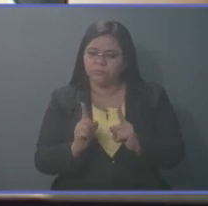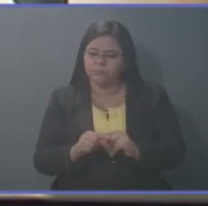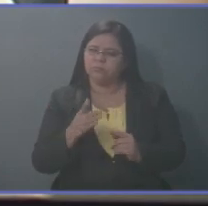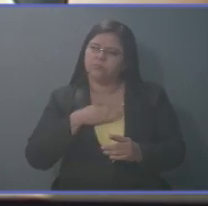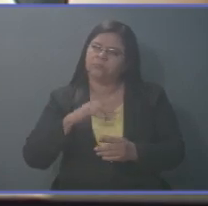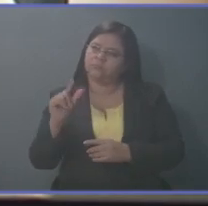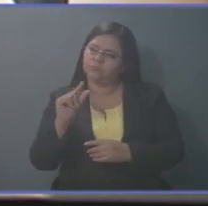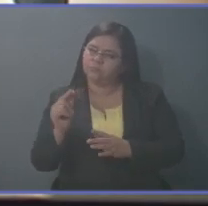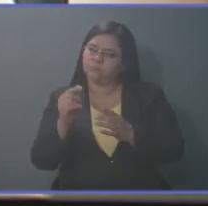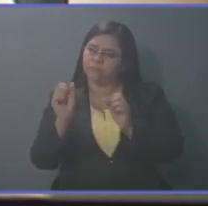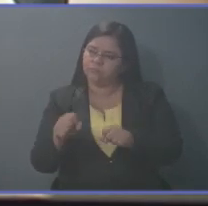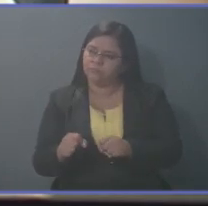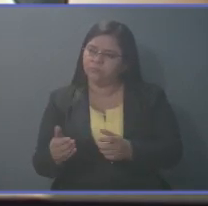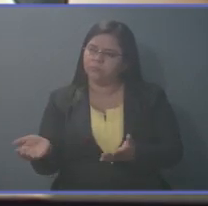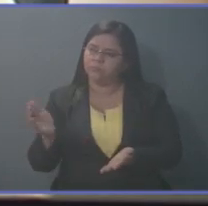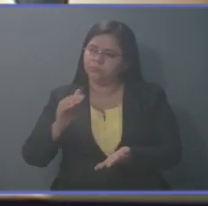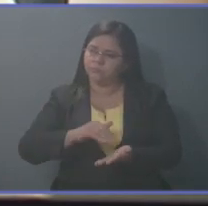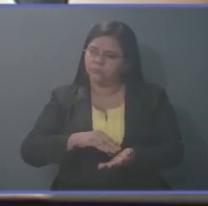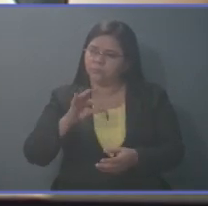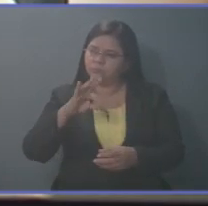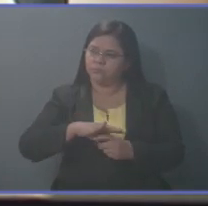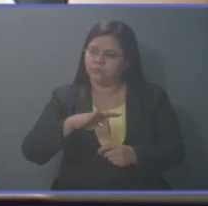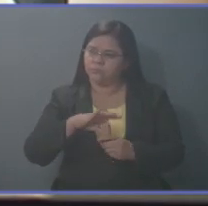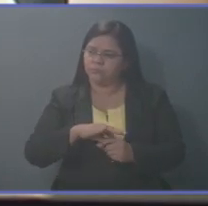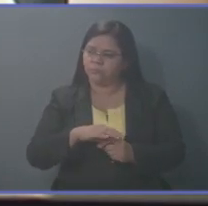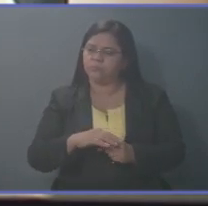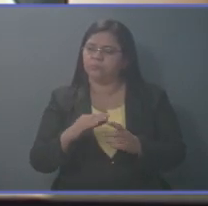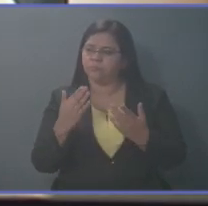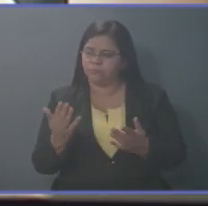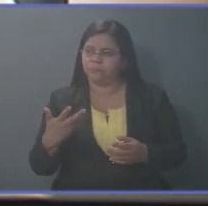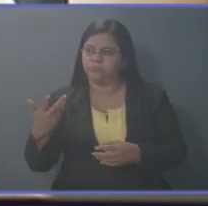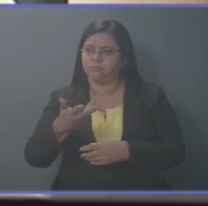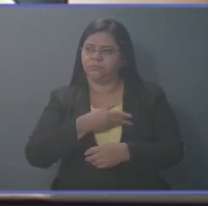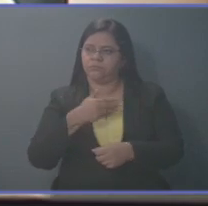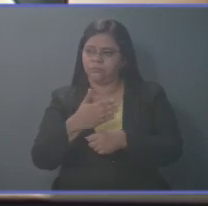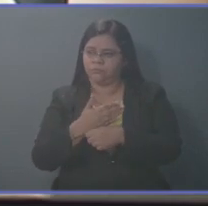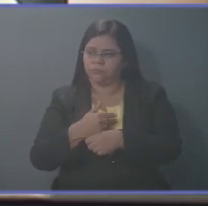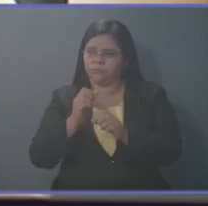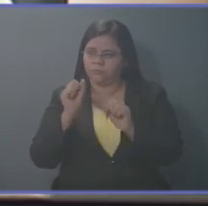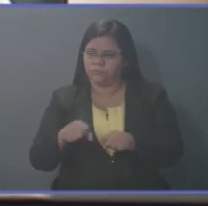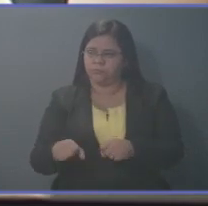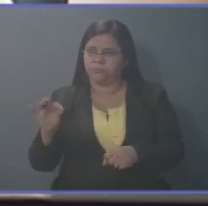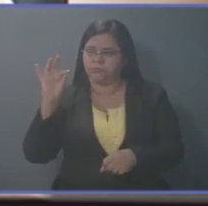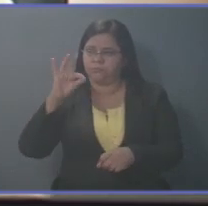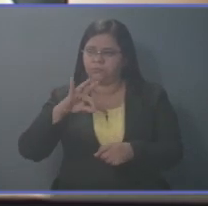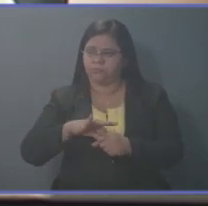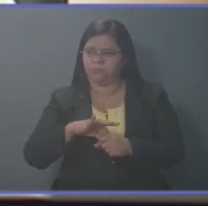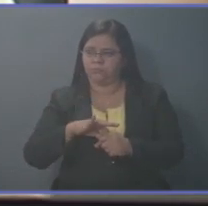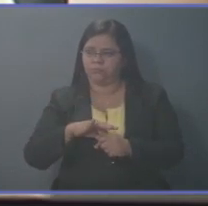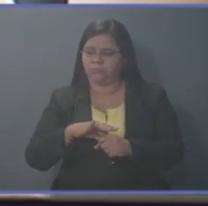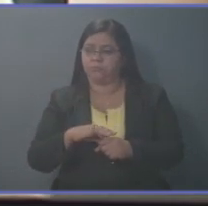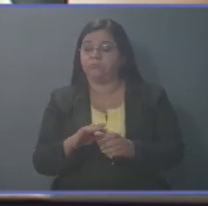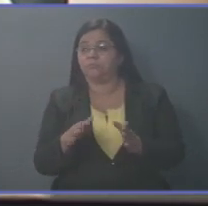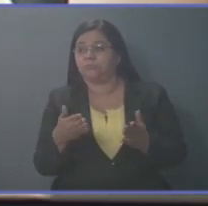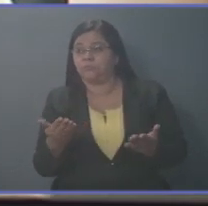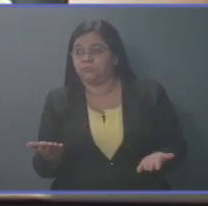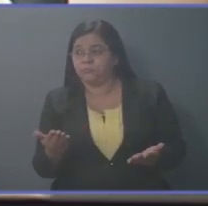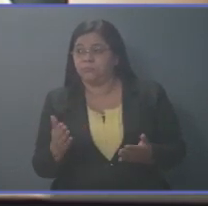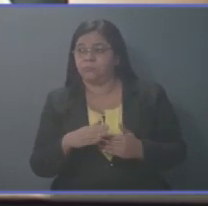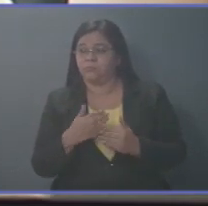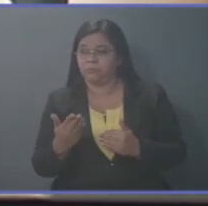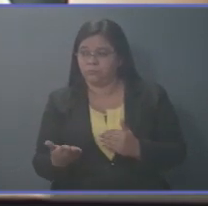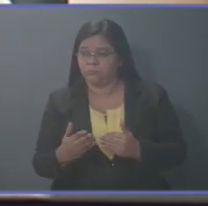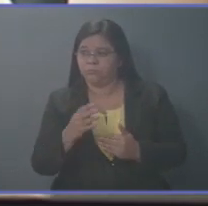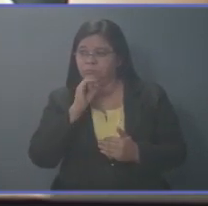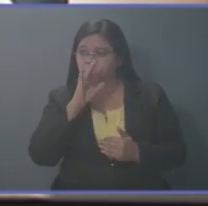nos permita reconsiderar la votación para que también el grupo parlamentario aparezca en el tema de la votación, porque si no el mensaje